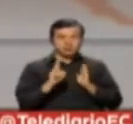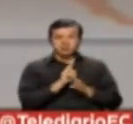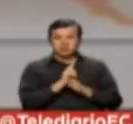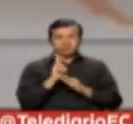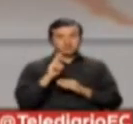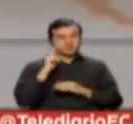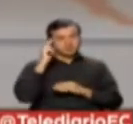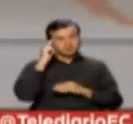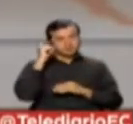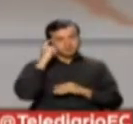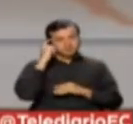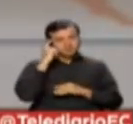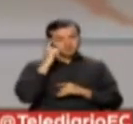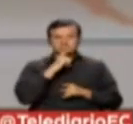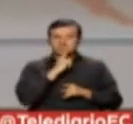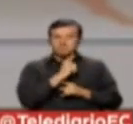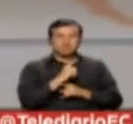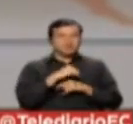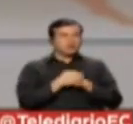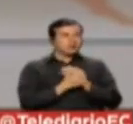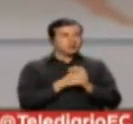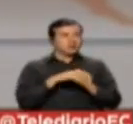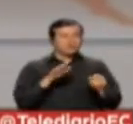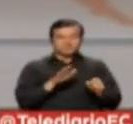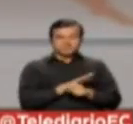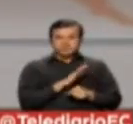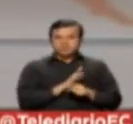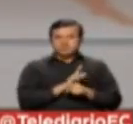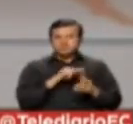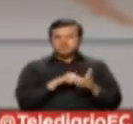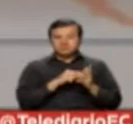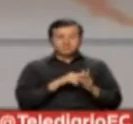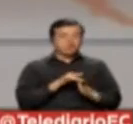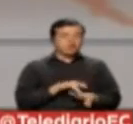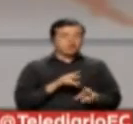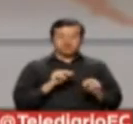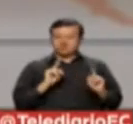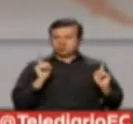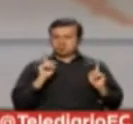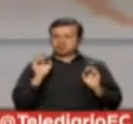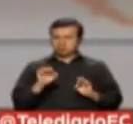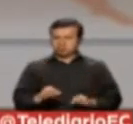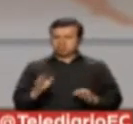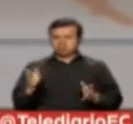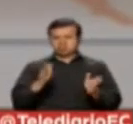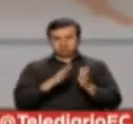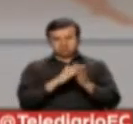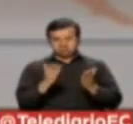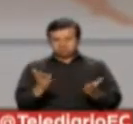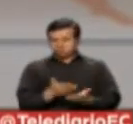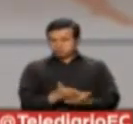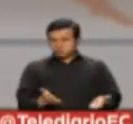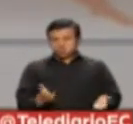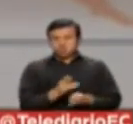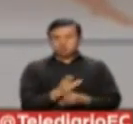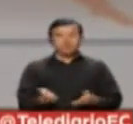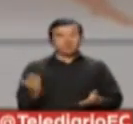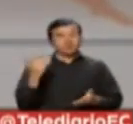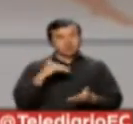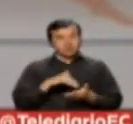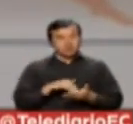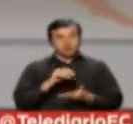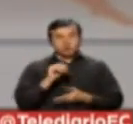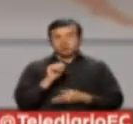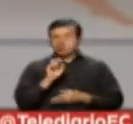un uso que se le aproveche bien no no es que no se los topes de ninguna manera utilicen los pero eso puede ser re usados